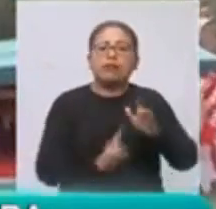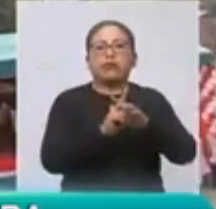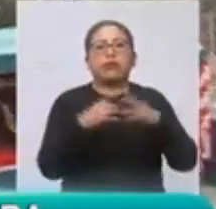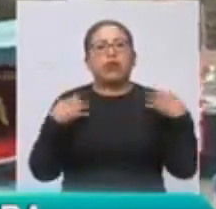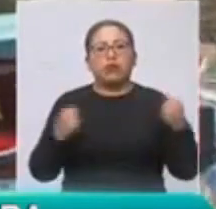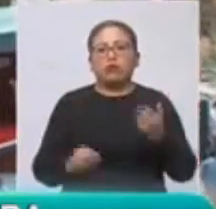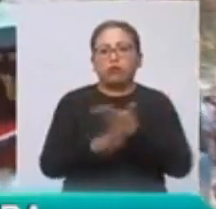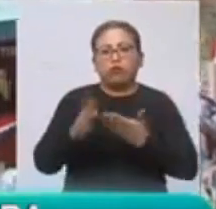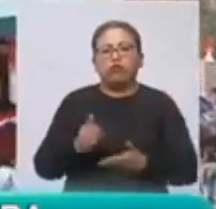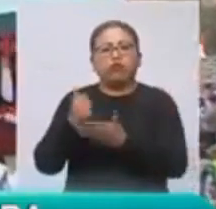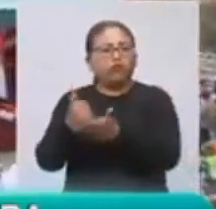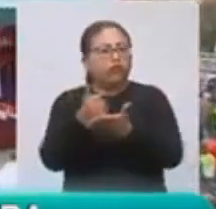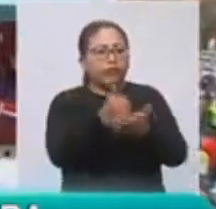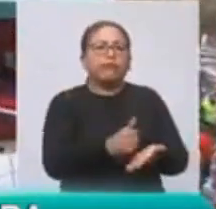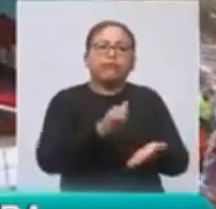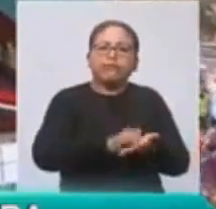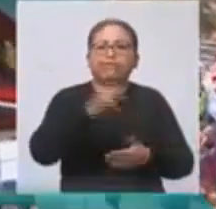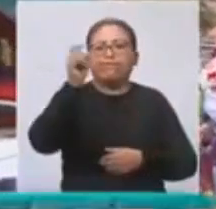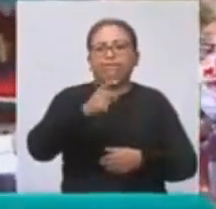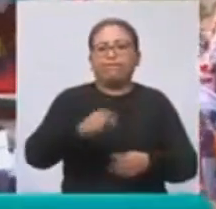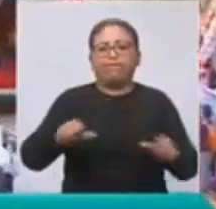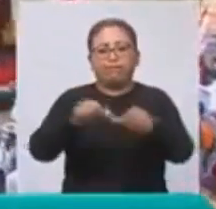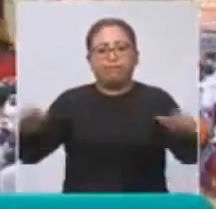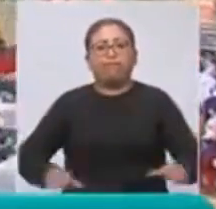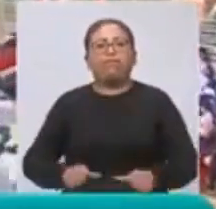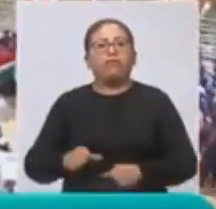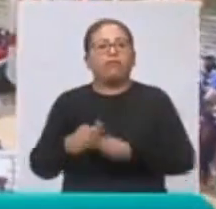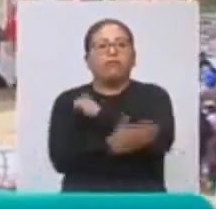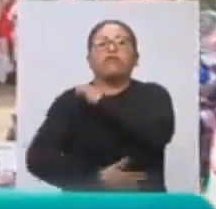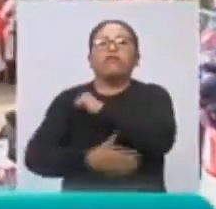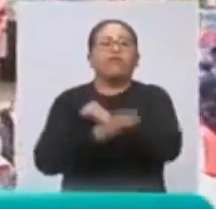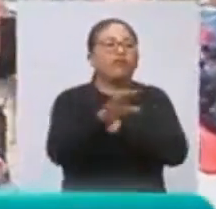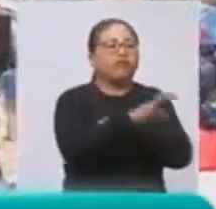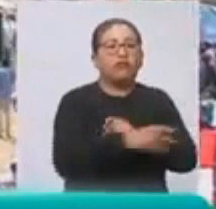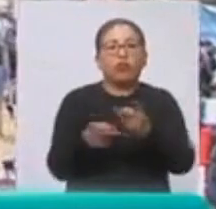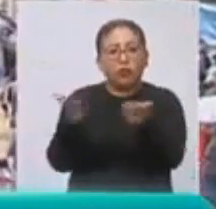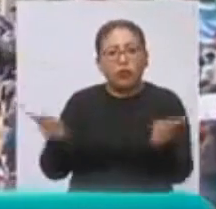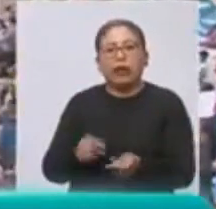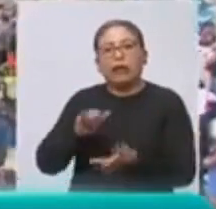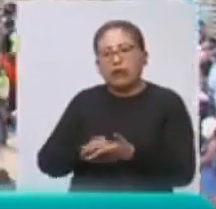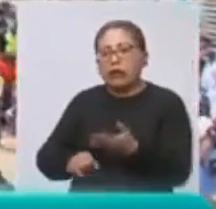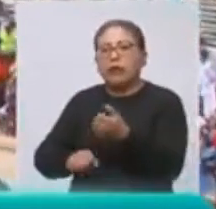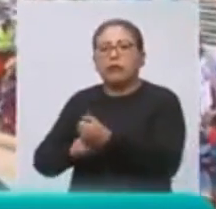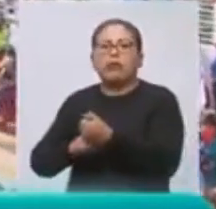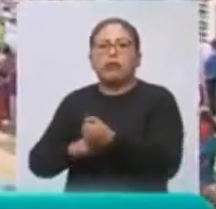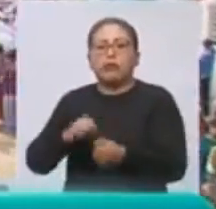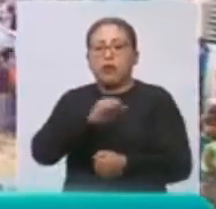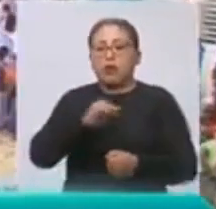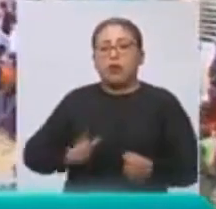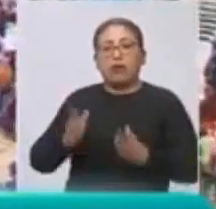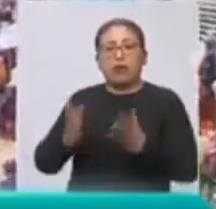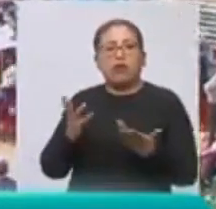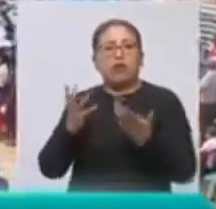salud, es pues justamente en el área rural, en nuestras provincias. Y vamos a trabajar con nuestro alcalde, con